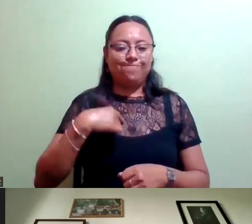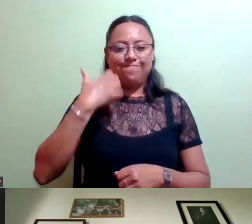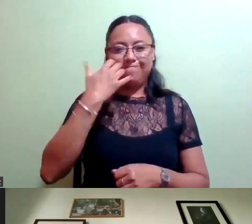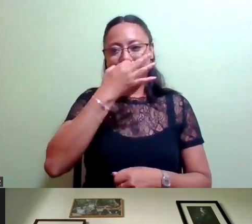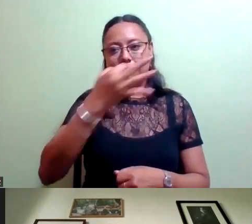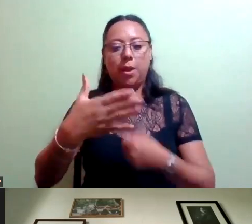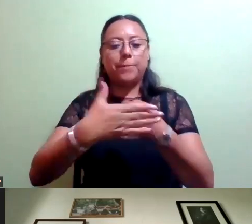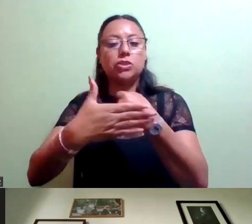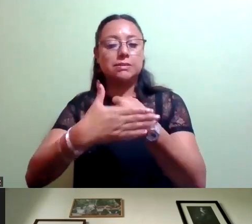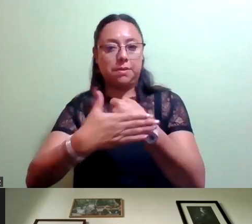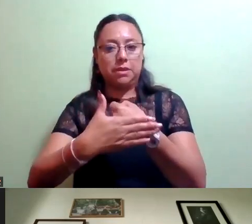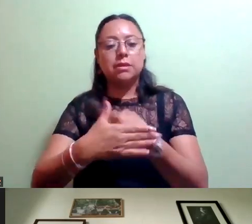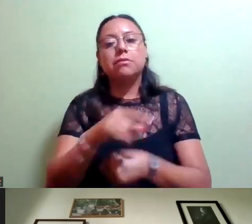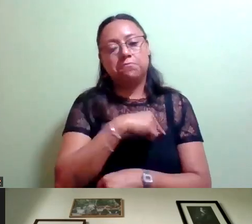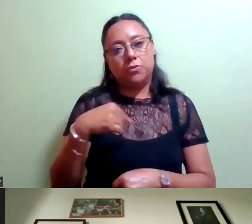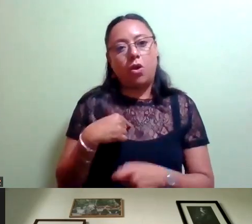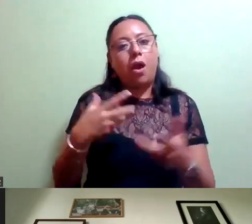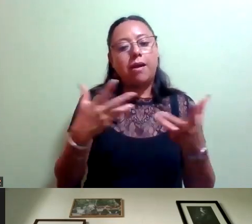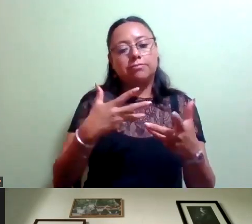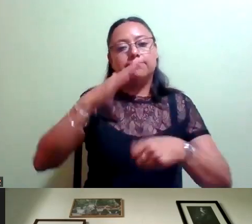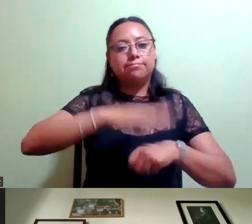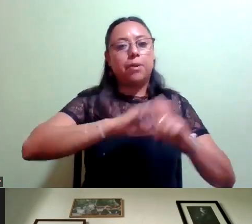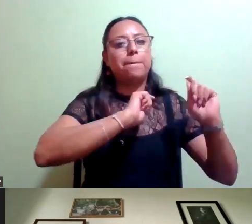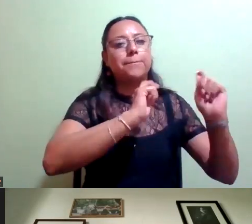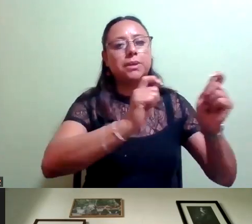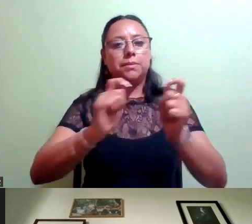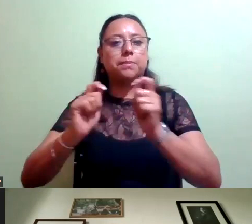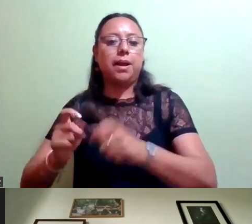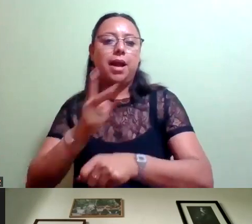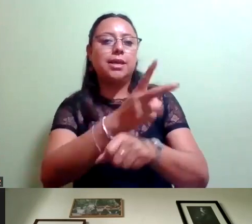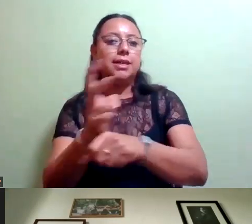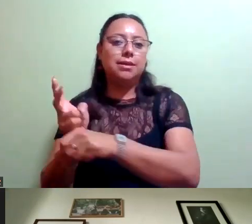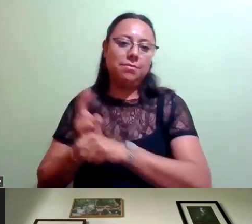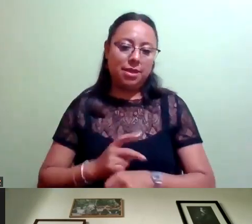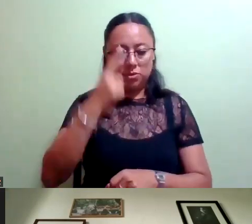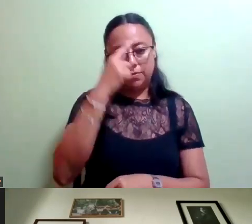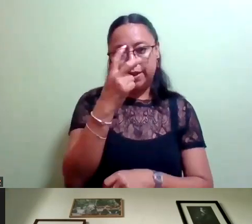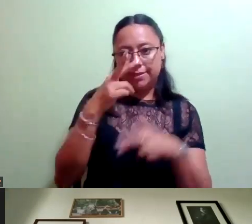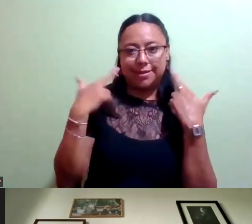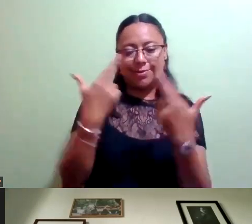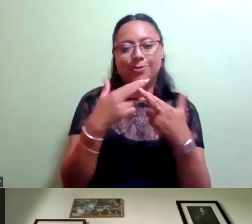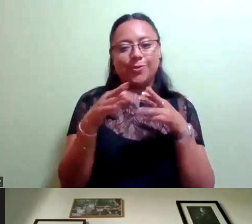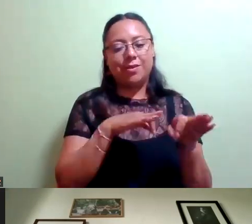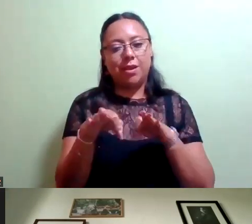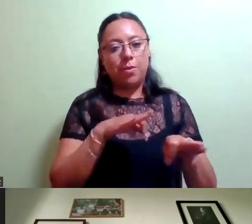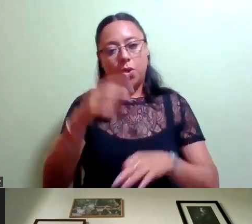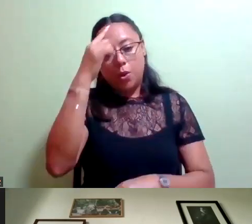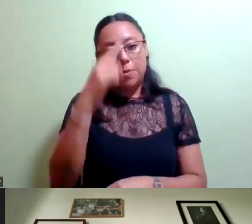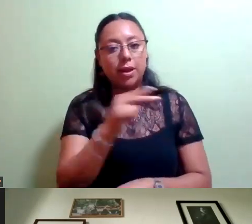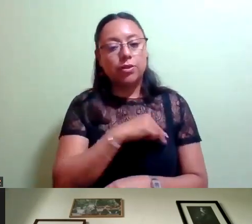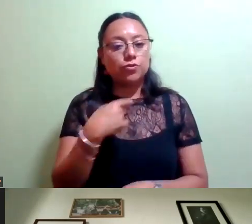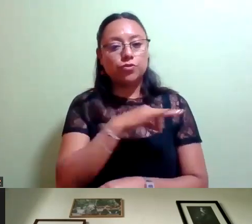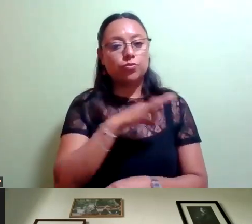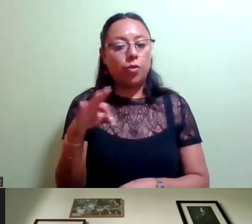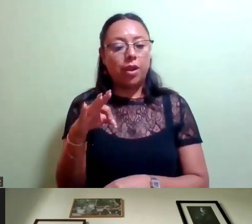fechas estaremos haciéndoles llegar esta invitación para esta mesa de trabajo en donde daremos cuenta